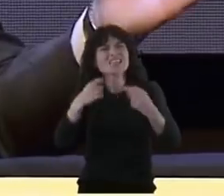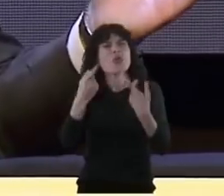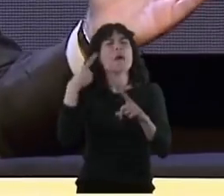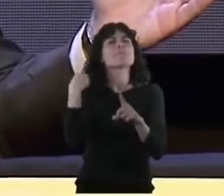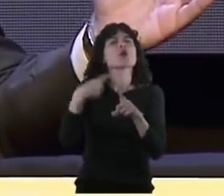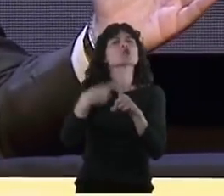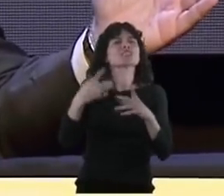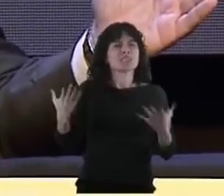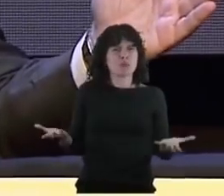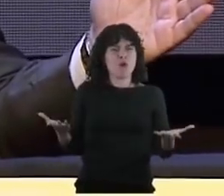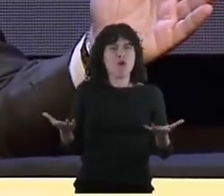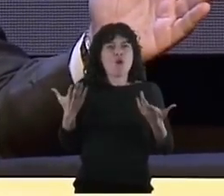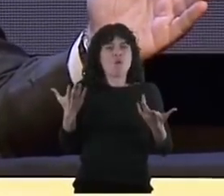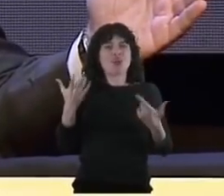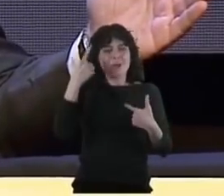pudimos responder.